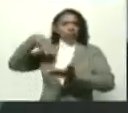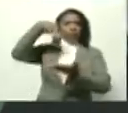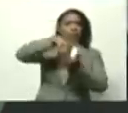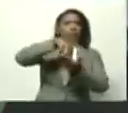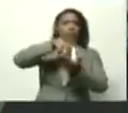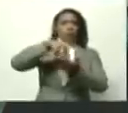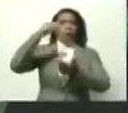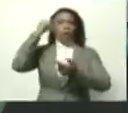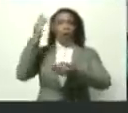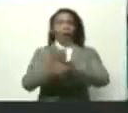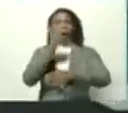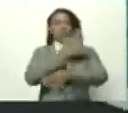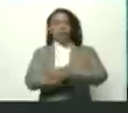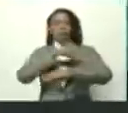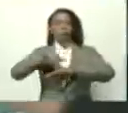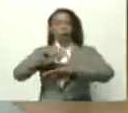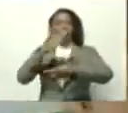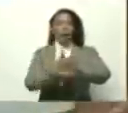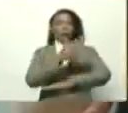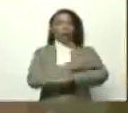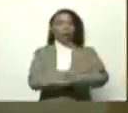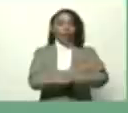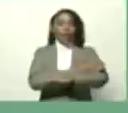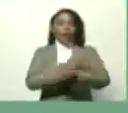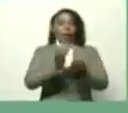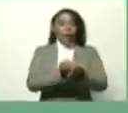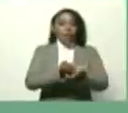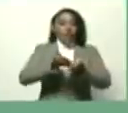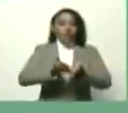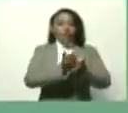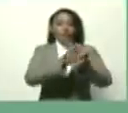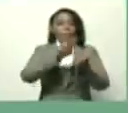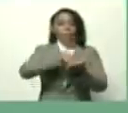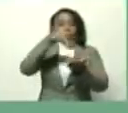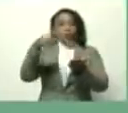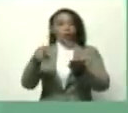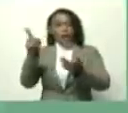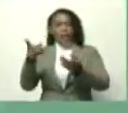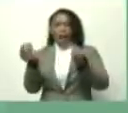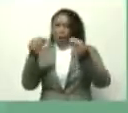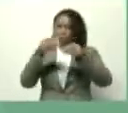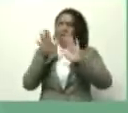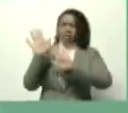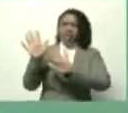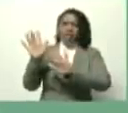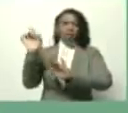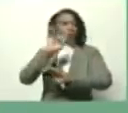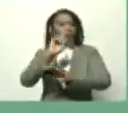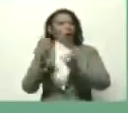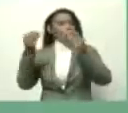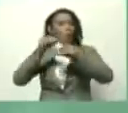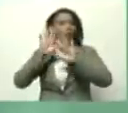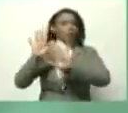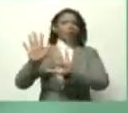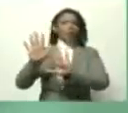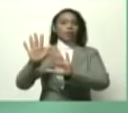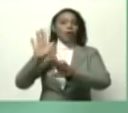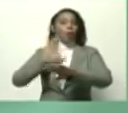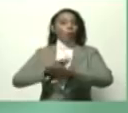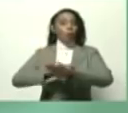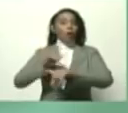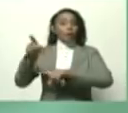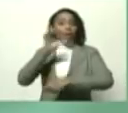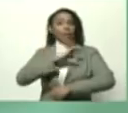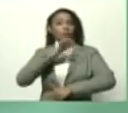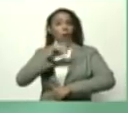los días previos, las horas previas al desembarco en Macuto. ¿Es eso una coincidencia? No, no es una coincidencia. Porque este señor,